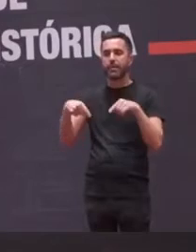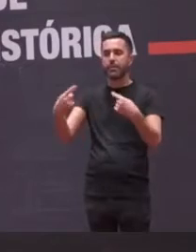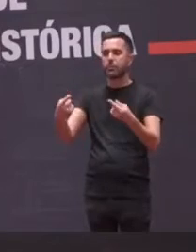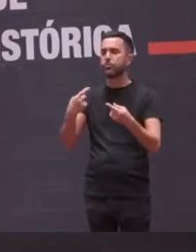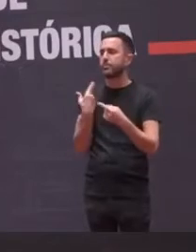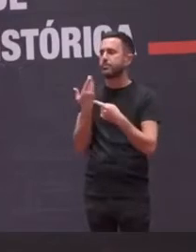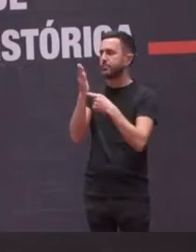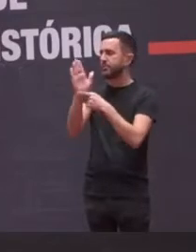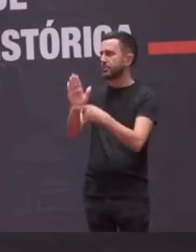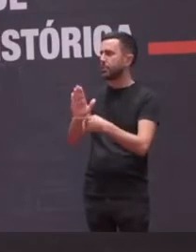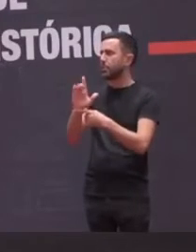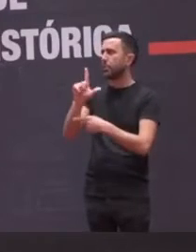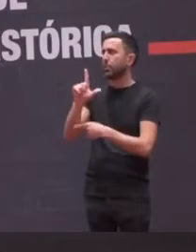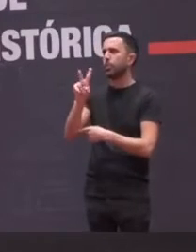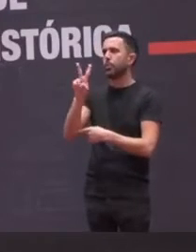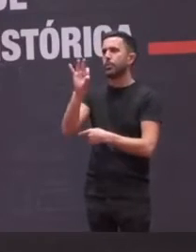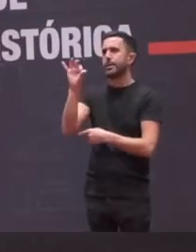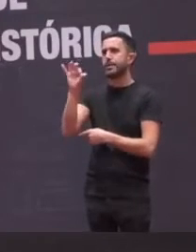para